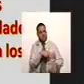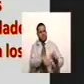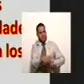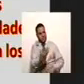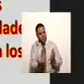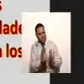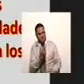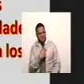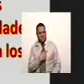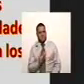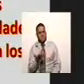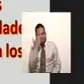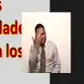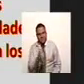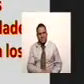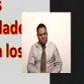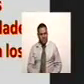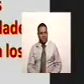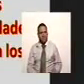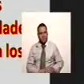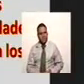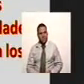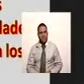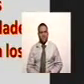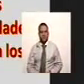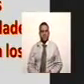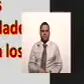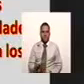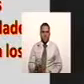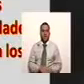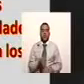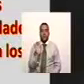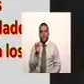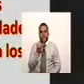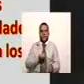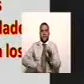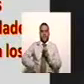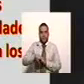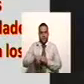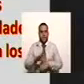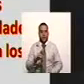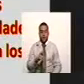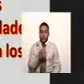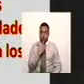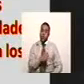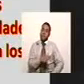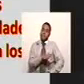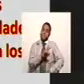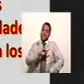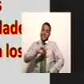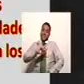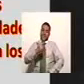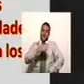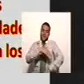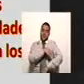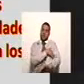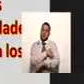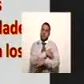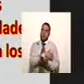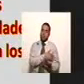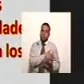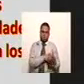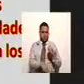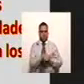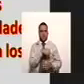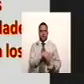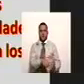ribete. La sustitución permanente de quienes ocupan los viceministerios es altamente preocupante y yo creo que un sector